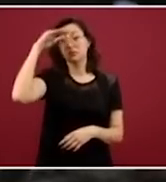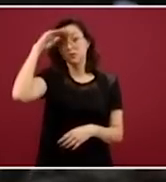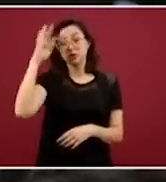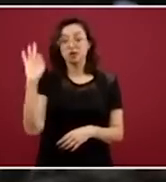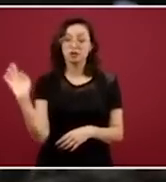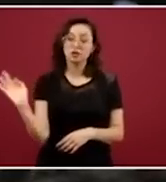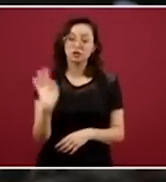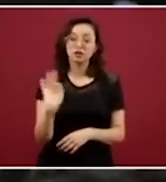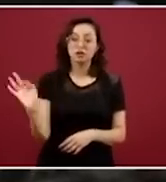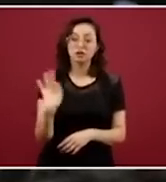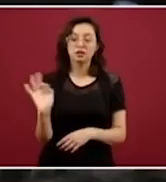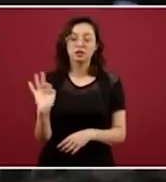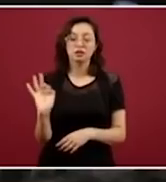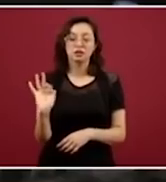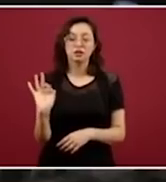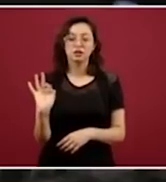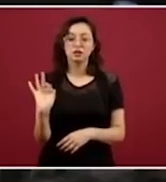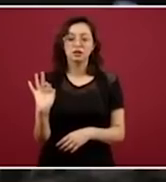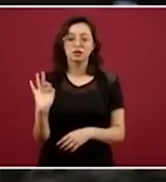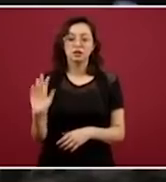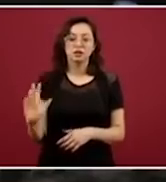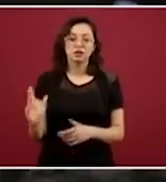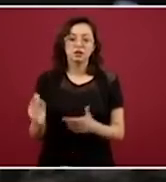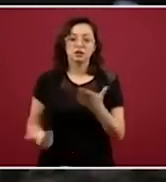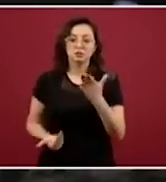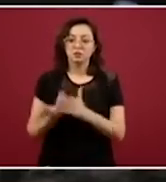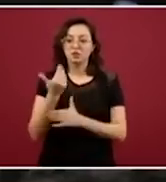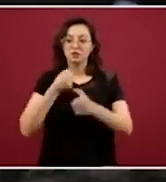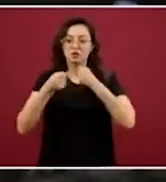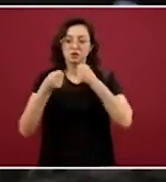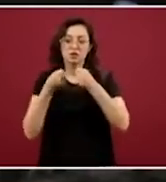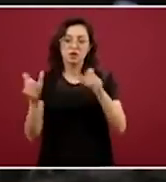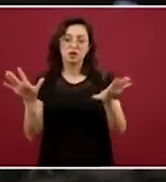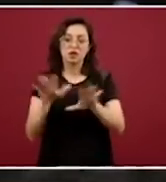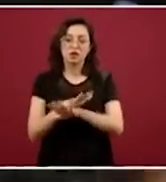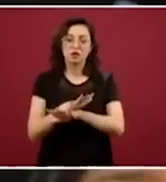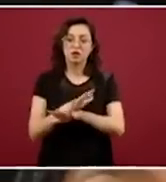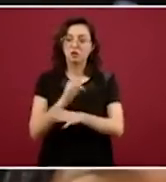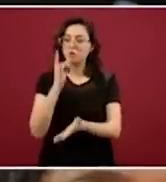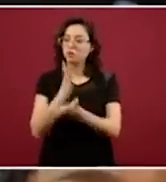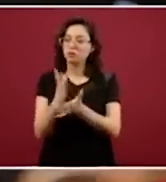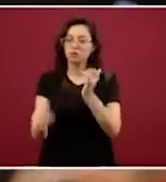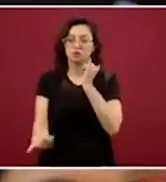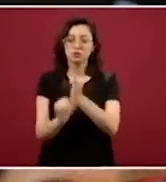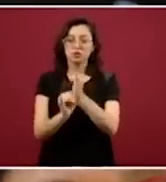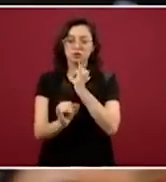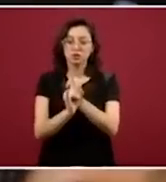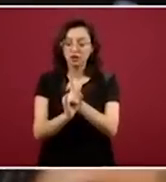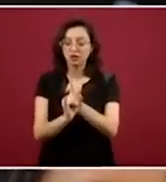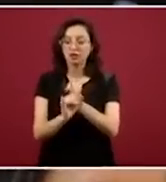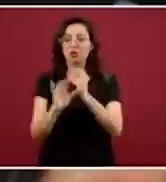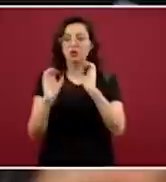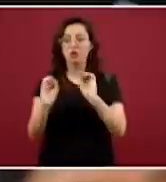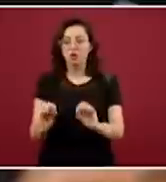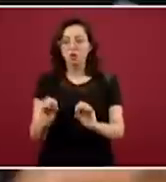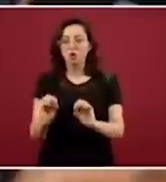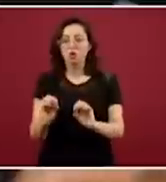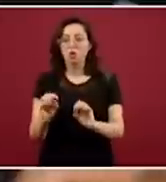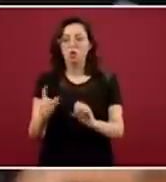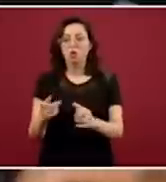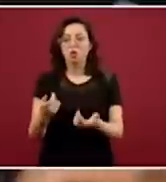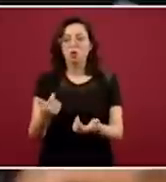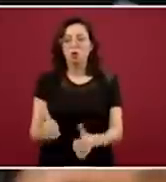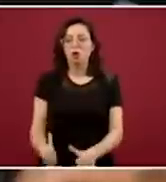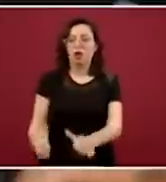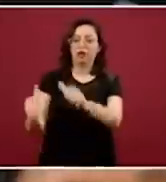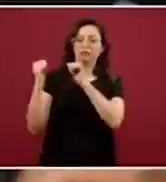de alguna forma ya estas conferencias mañaneras, si las van a hacer en línea o si realmente nos van a enviar hacia la parte de atrás,